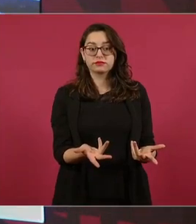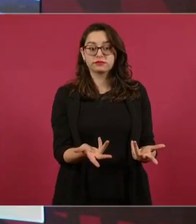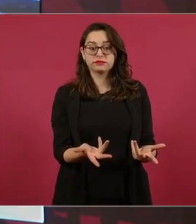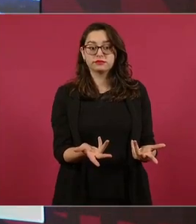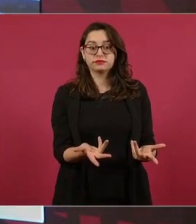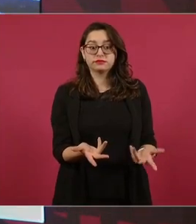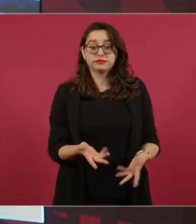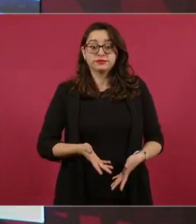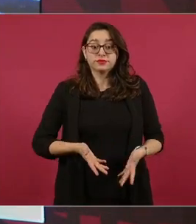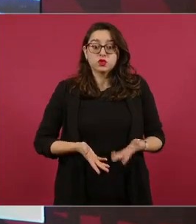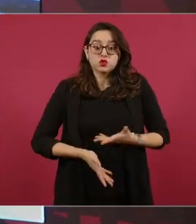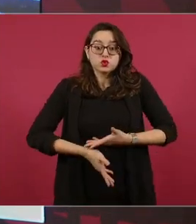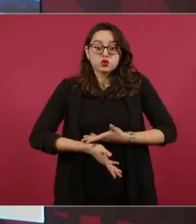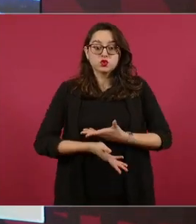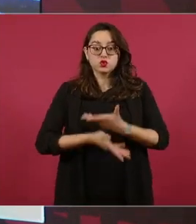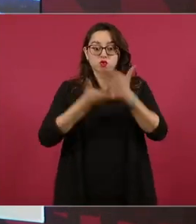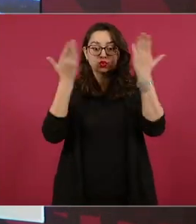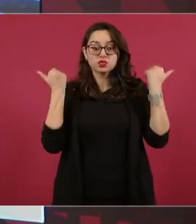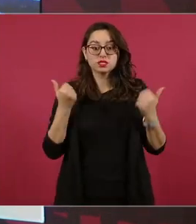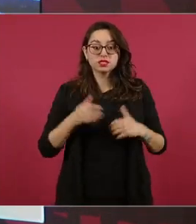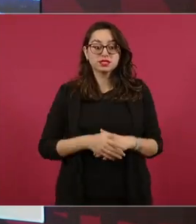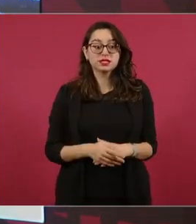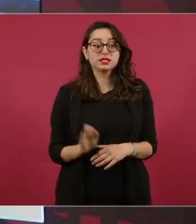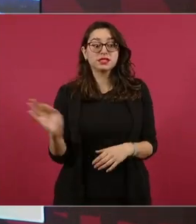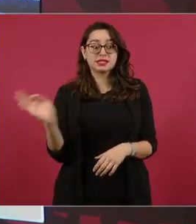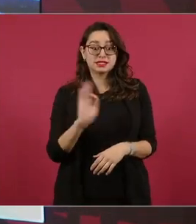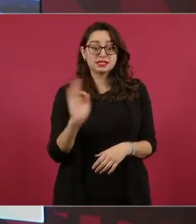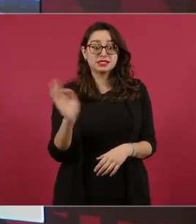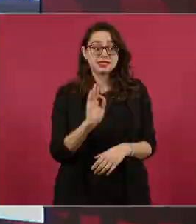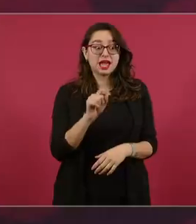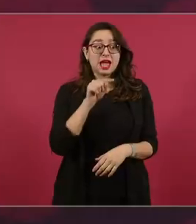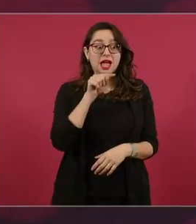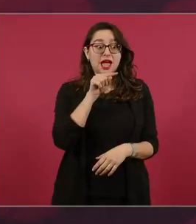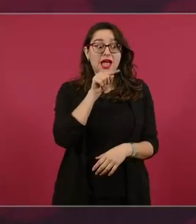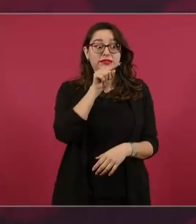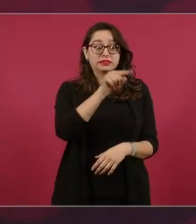no sé si te mintieron o tú